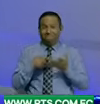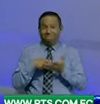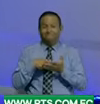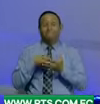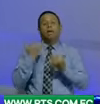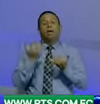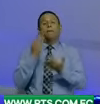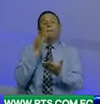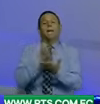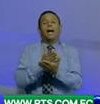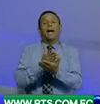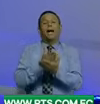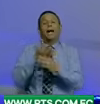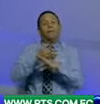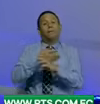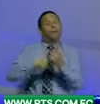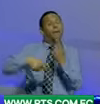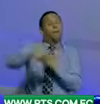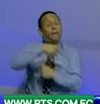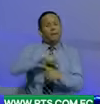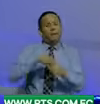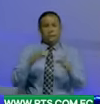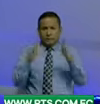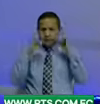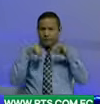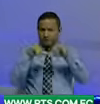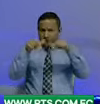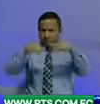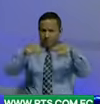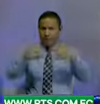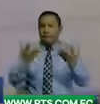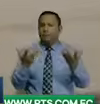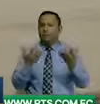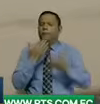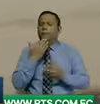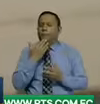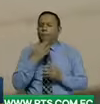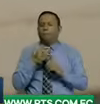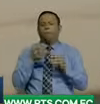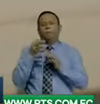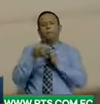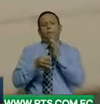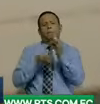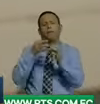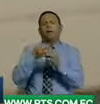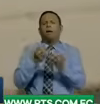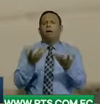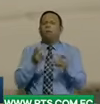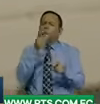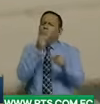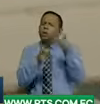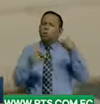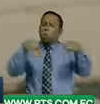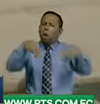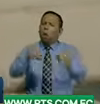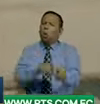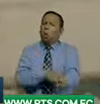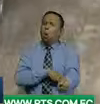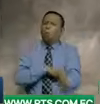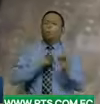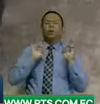es momento de un corte comercial, pero permanezcan en nuestra sintonía porque les contaremos cuáles son las cábalas